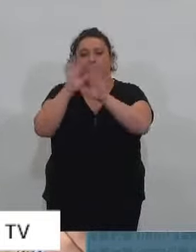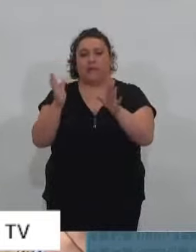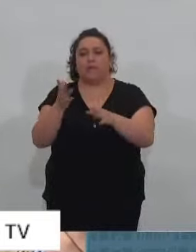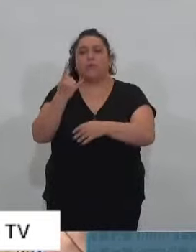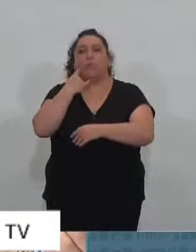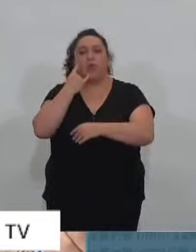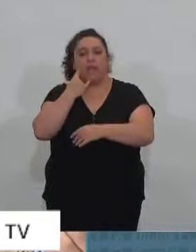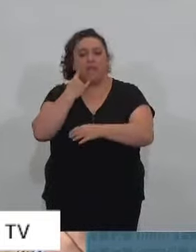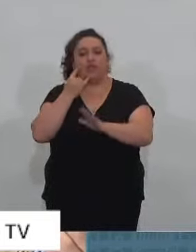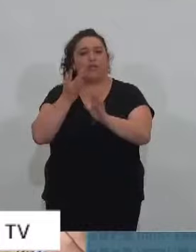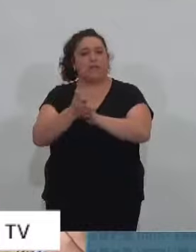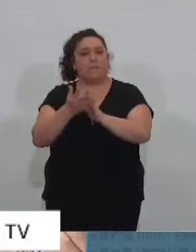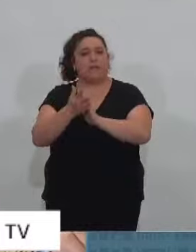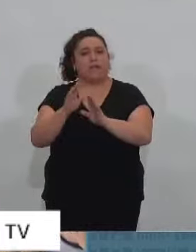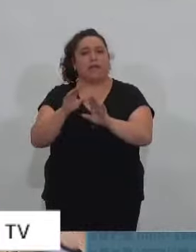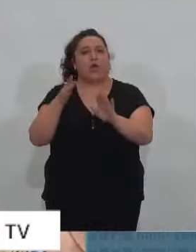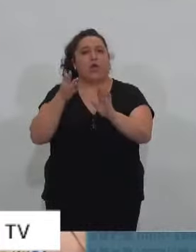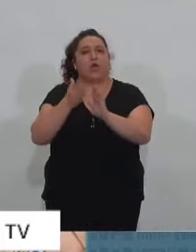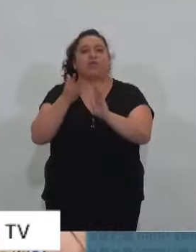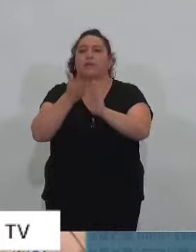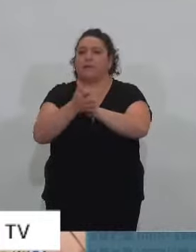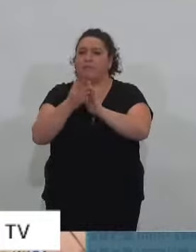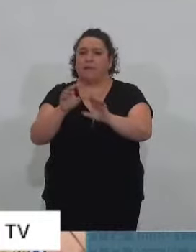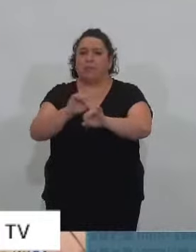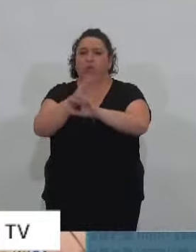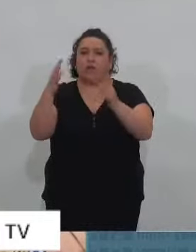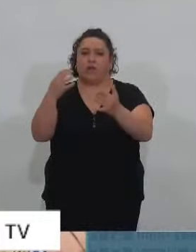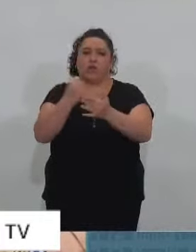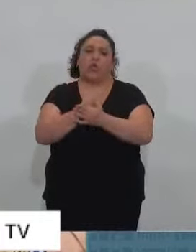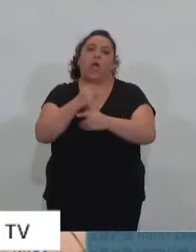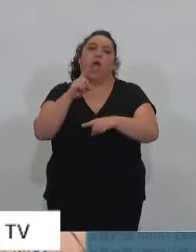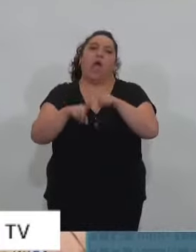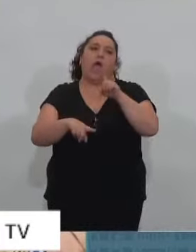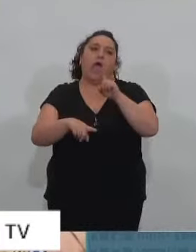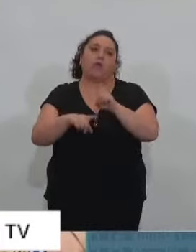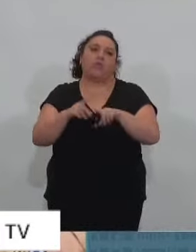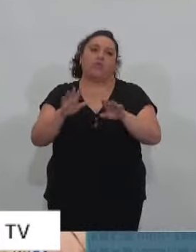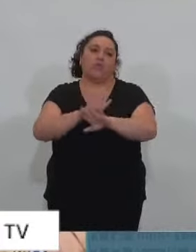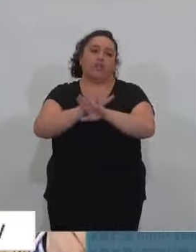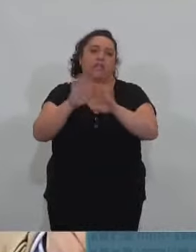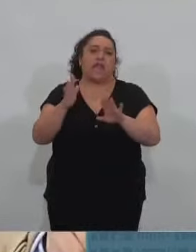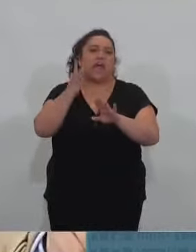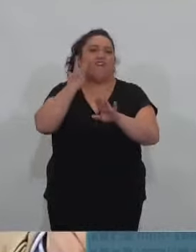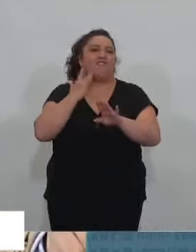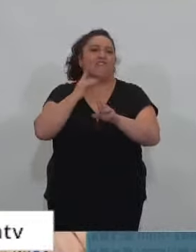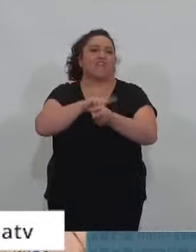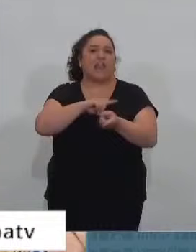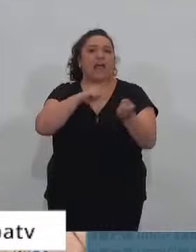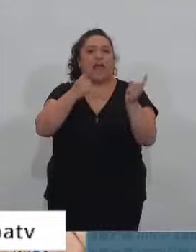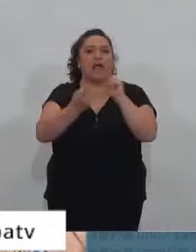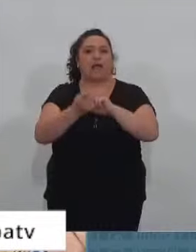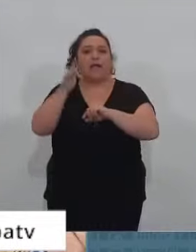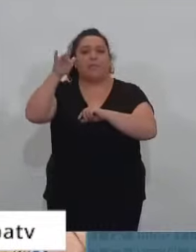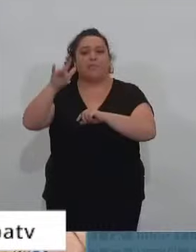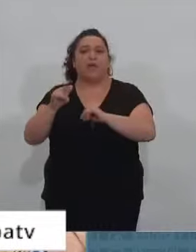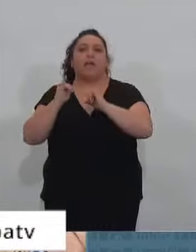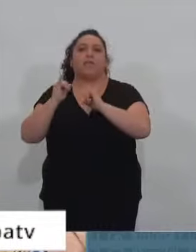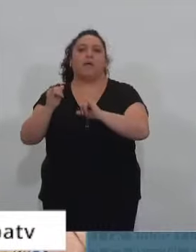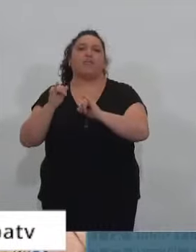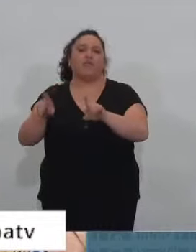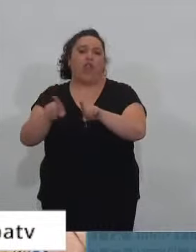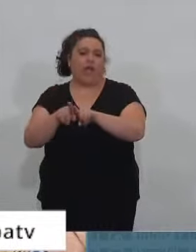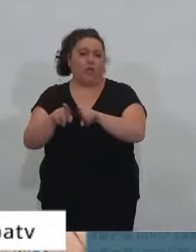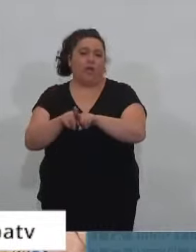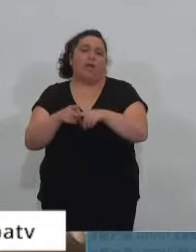descontento. Algunos de ellos lo que han hecho ha sido mover la fecha y van a seguir disfrutando igualmente del albergue. Pero entendíamos que había que acometer esa reforma cuanto